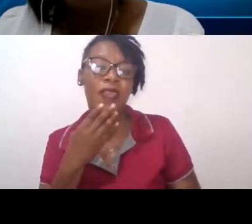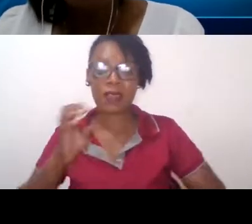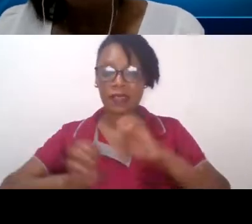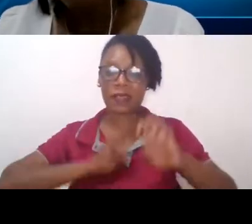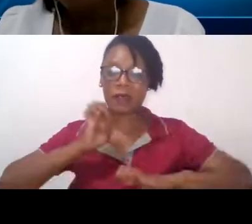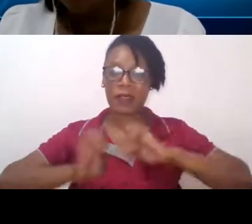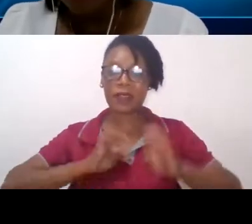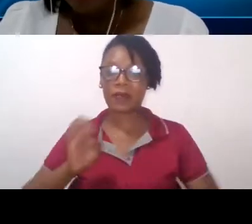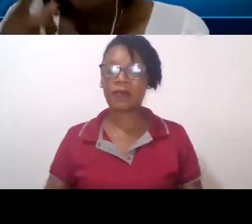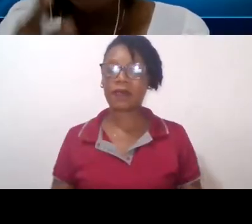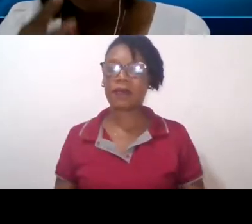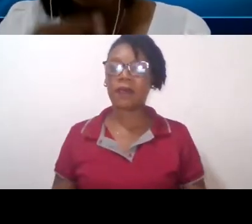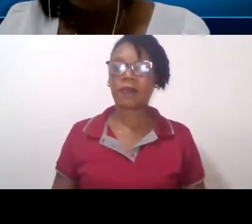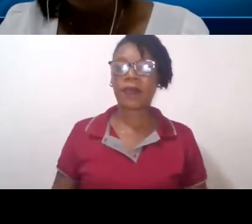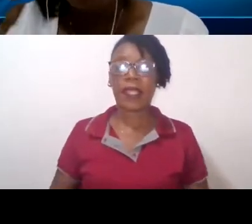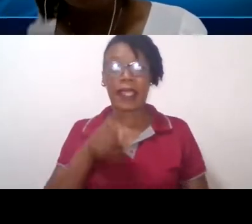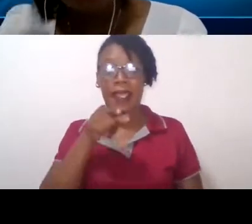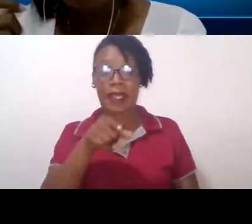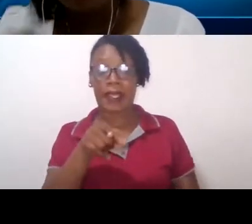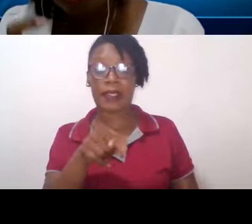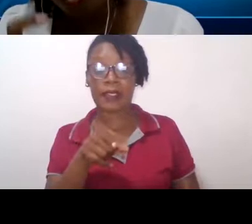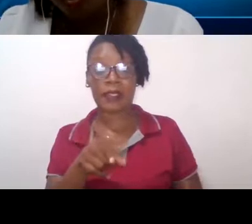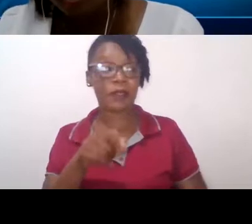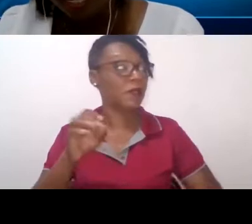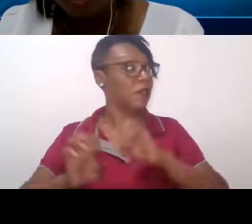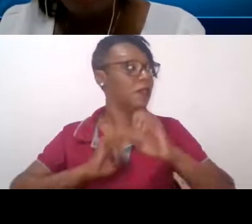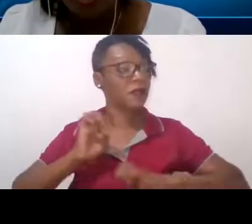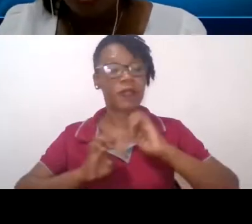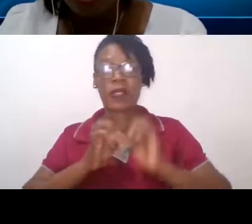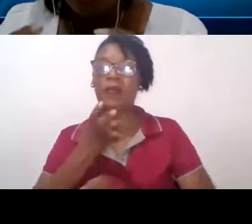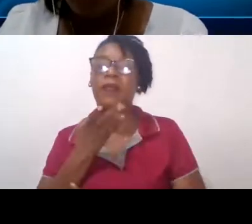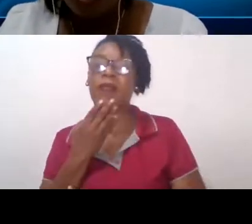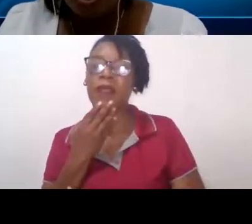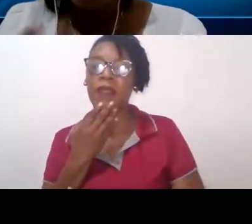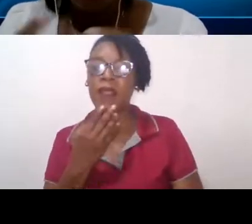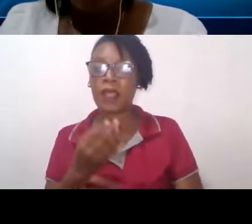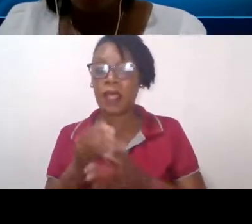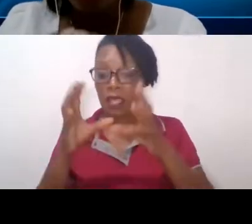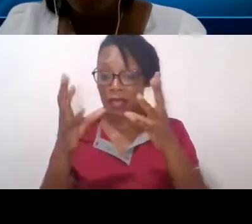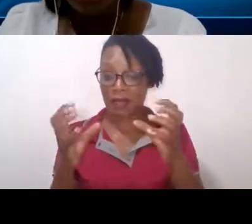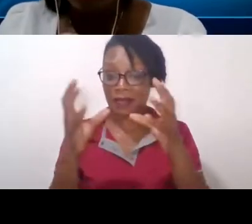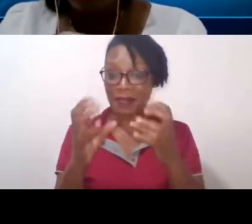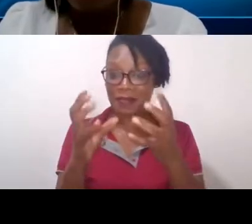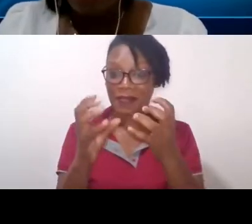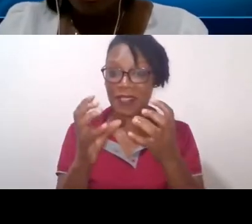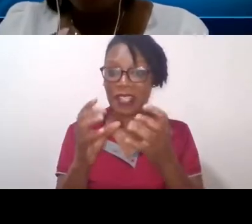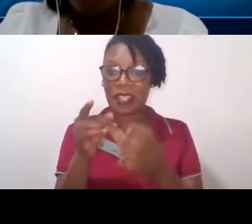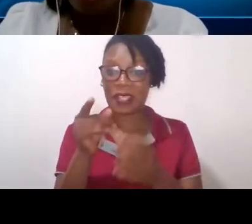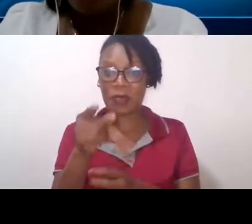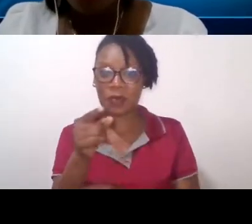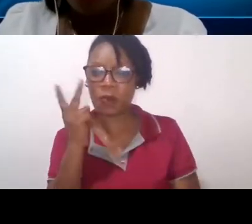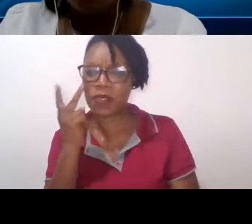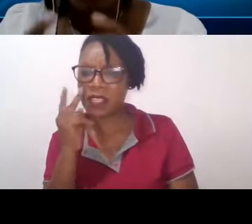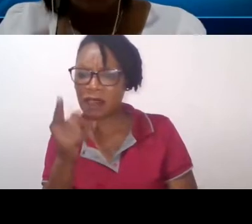emociones. Este recurso de colorear las emociones en los balones puede ayudarnos. Ok, ¿cómo usted ve a